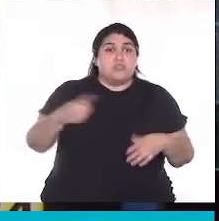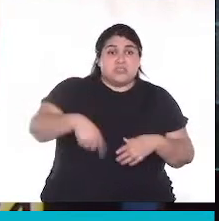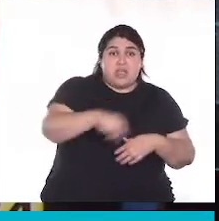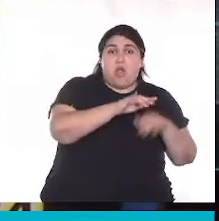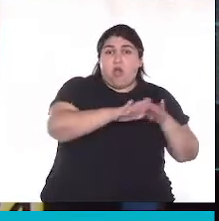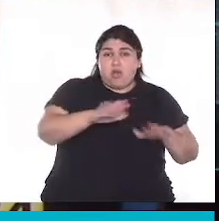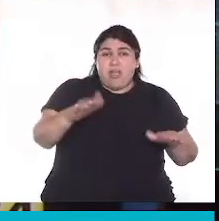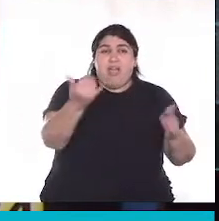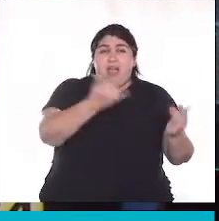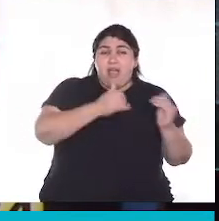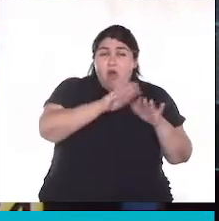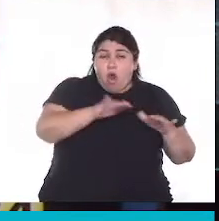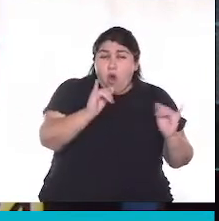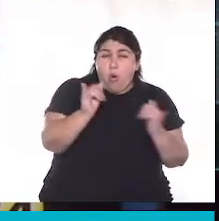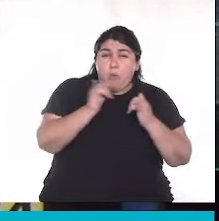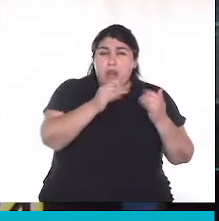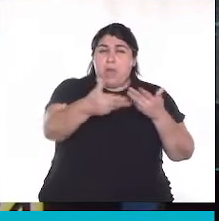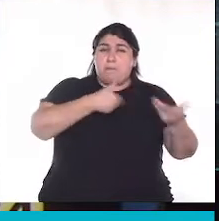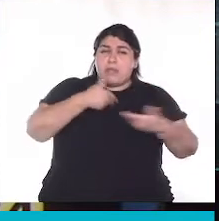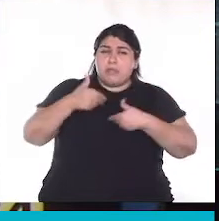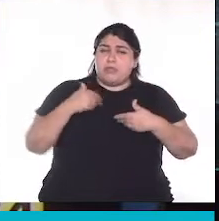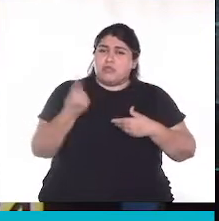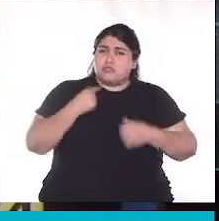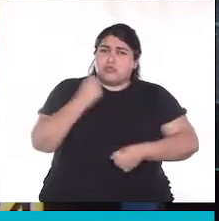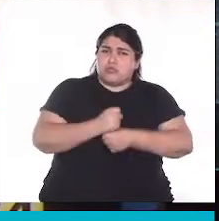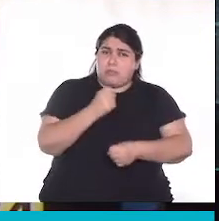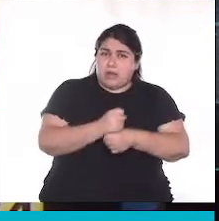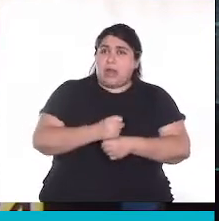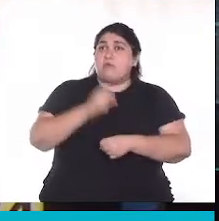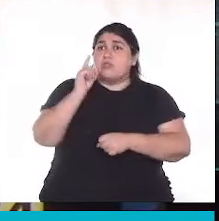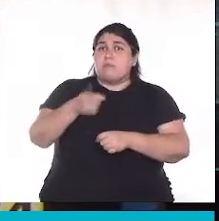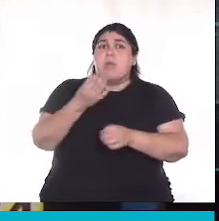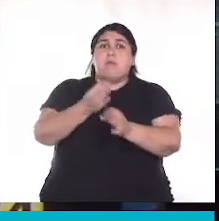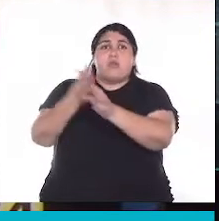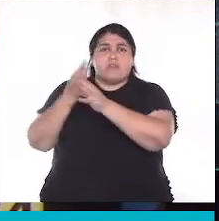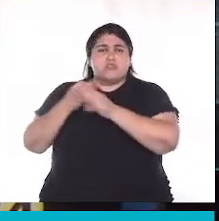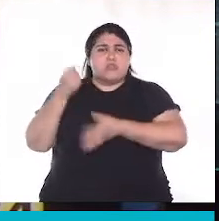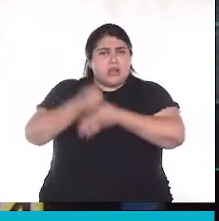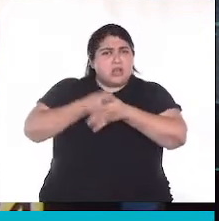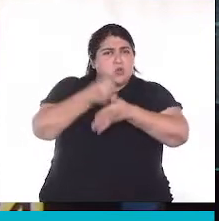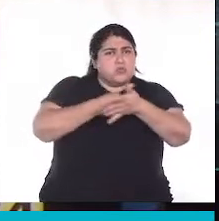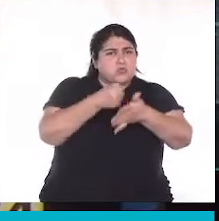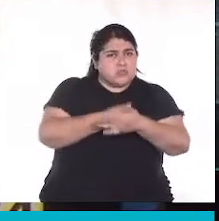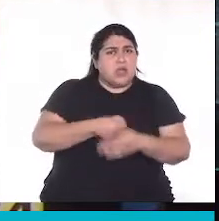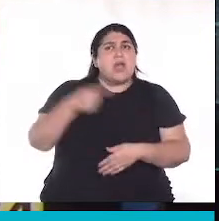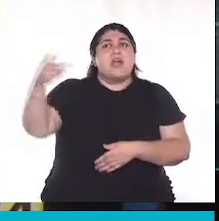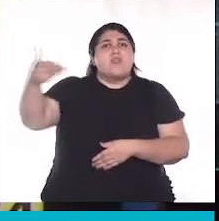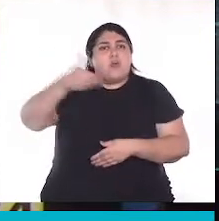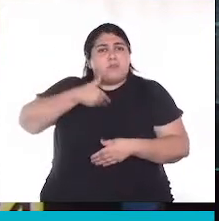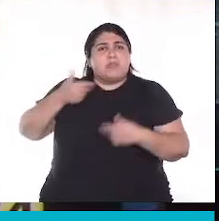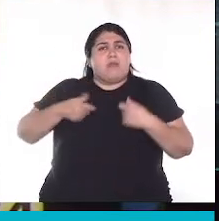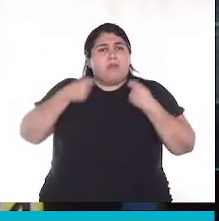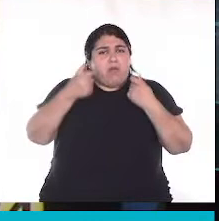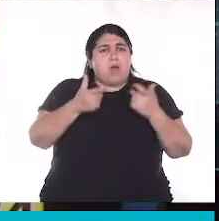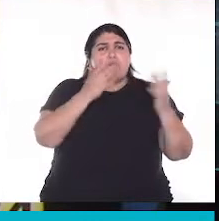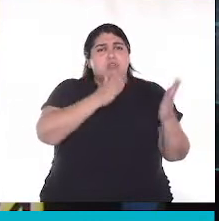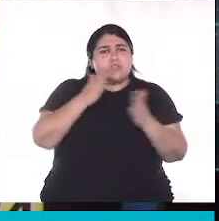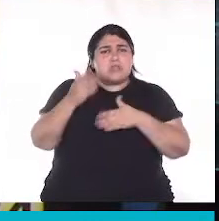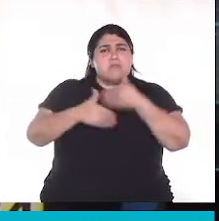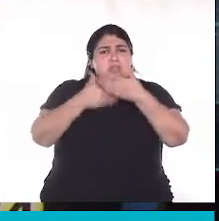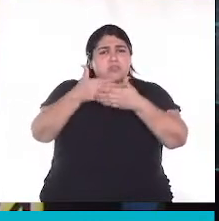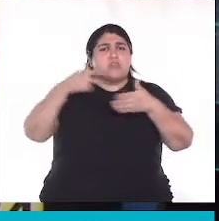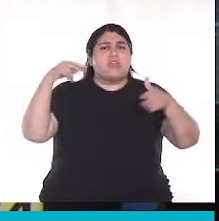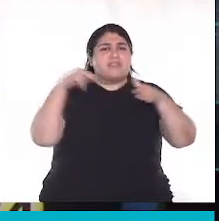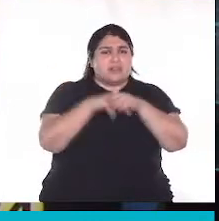pidiendo que hagamos algo y de muchos profesionales que están comprometidos y dispuestos a dar la pelea. nos piden que facilitemos los procedimientos de